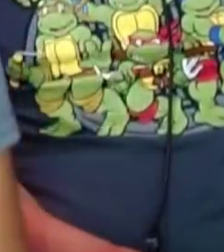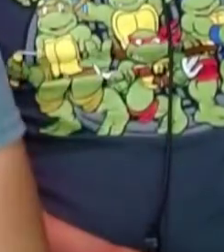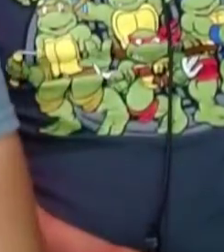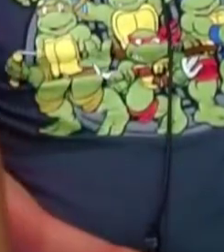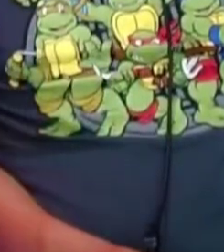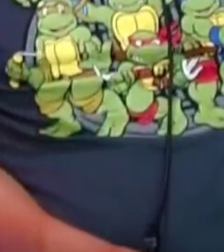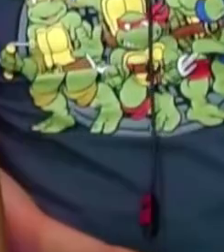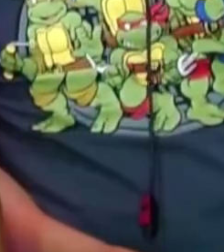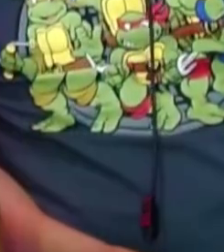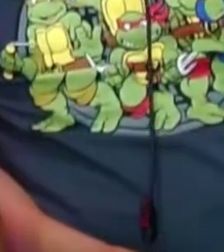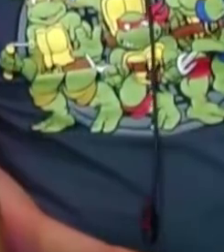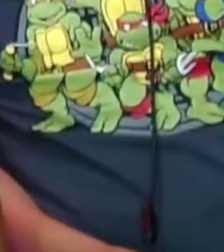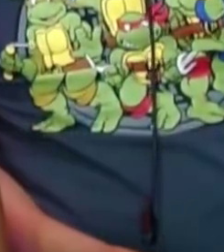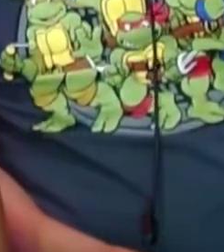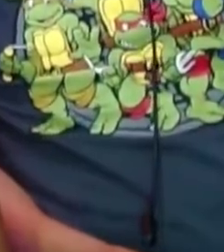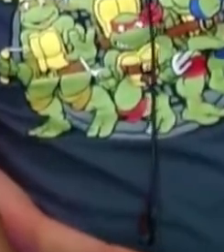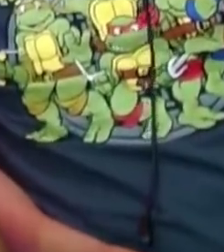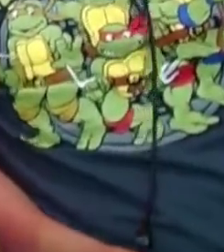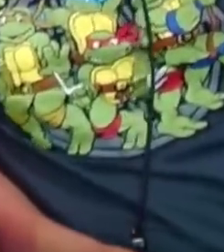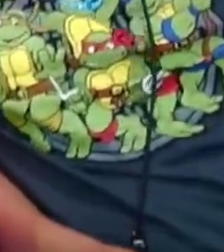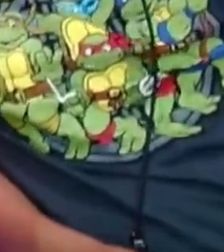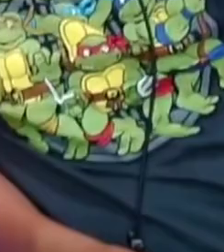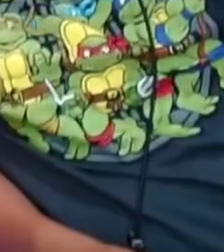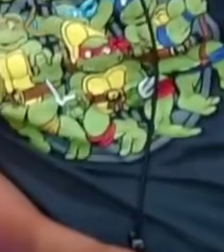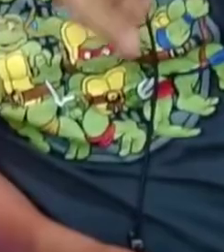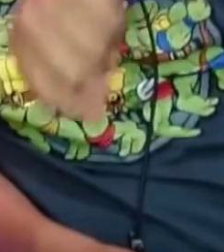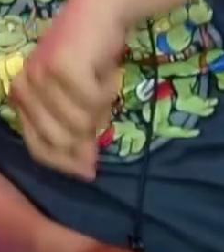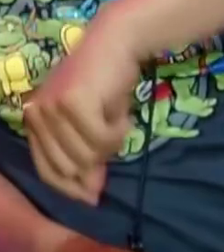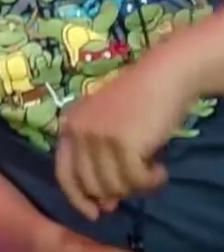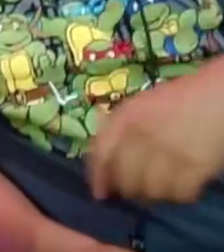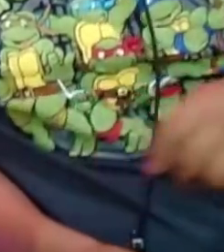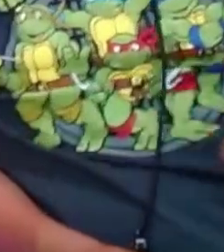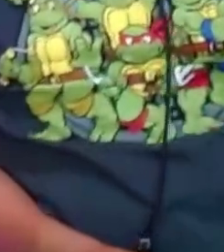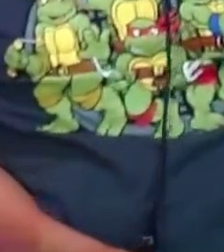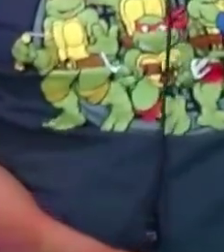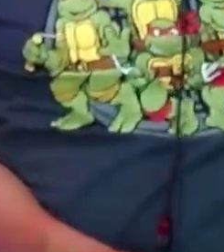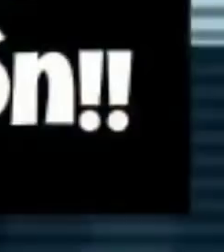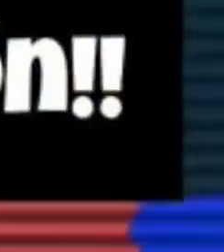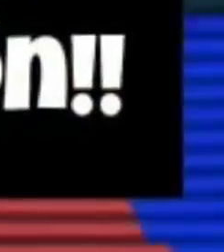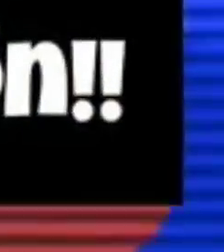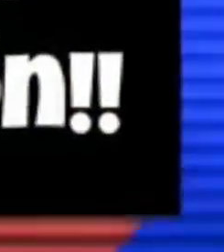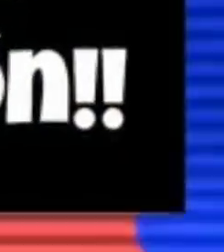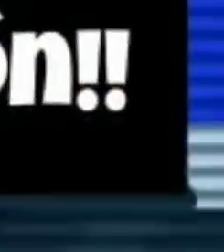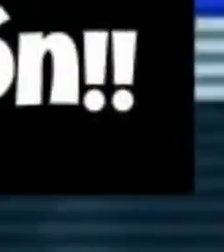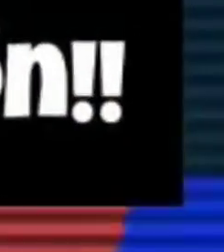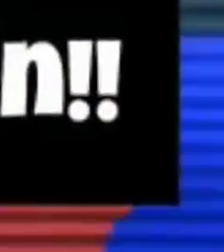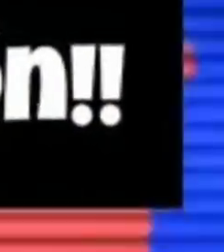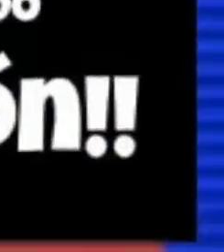siempre comente los videos. ¡Gracias, totales! ¡Ah, bueno!